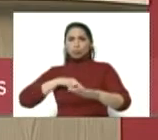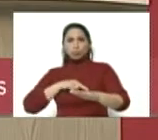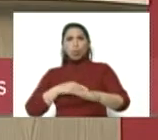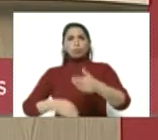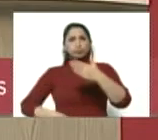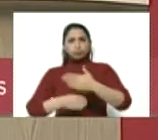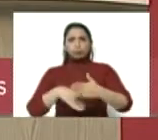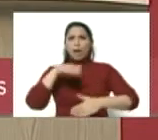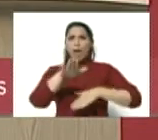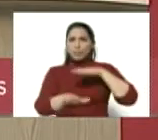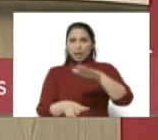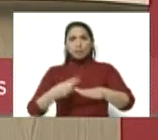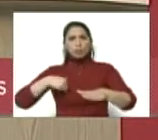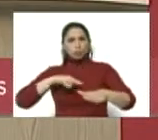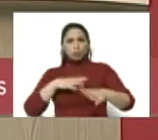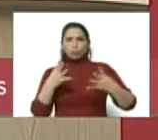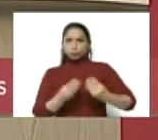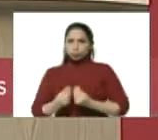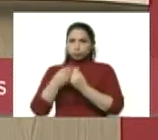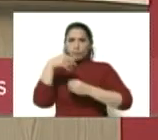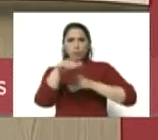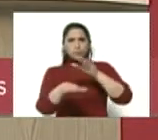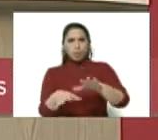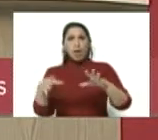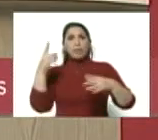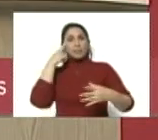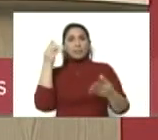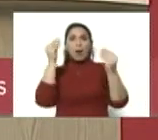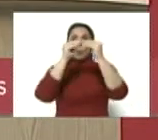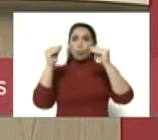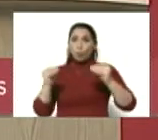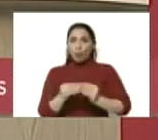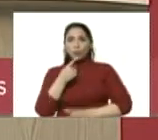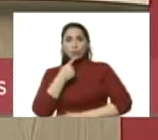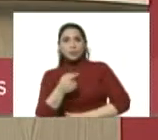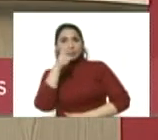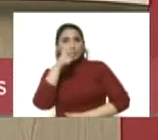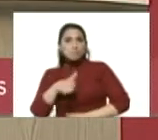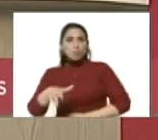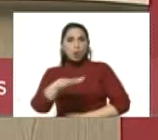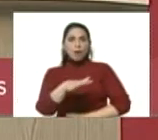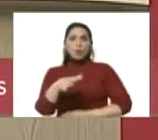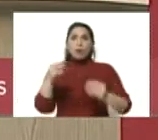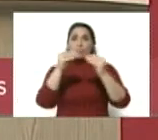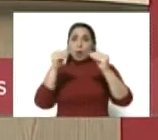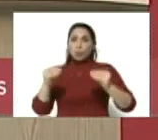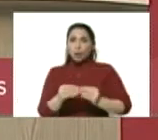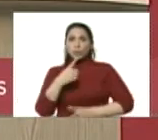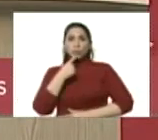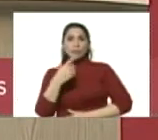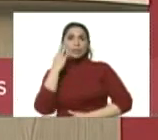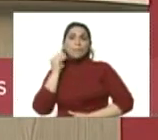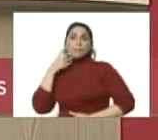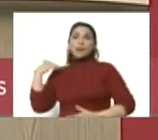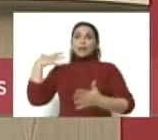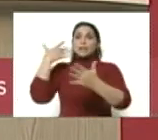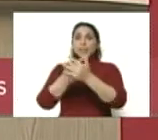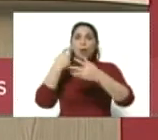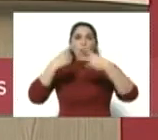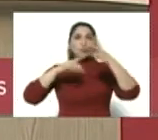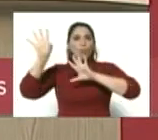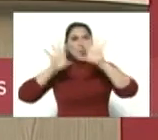adelante, lo vamos a dar conforme a lo que dice nuestra población, conforme a las experiencias de otros